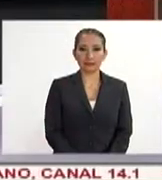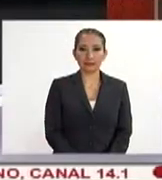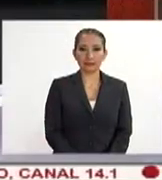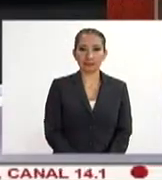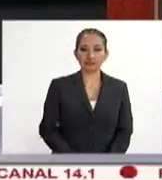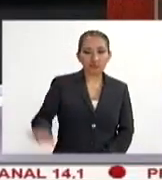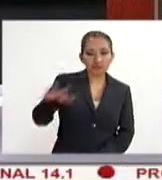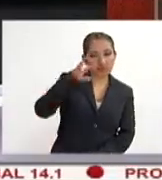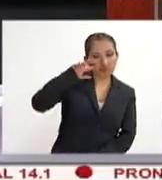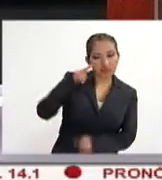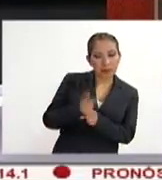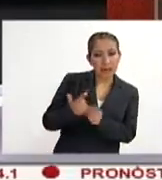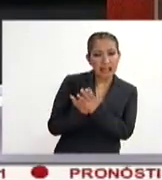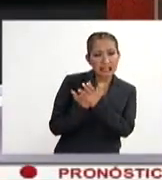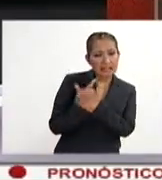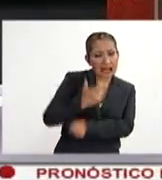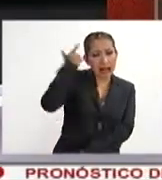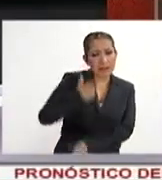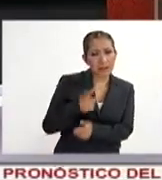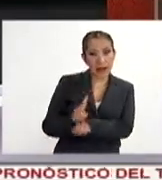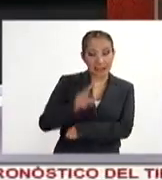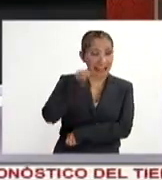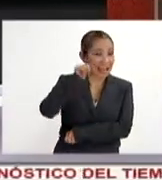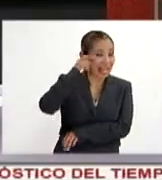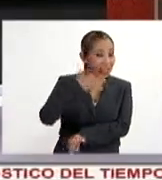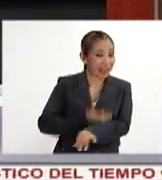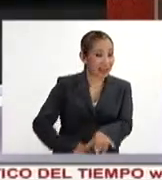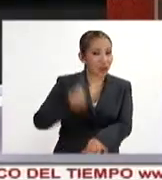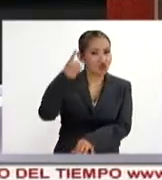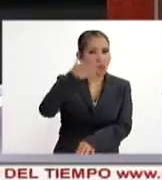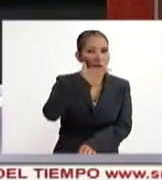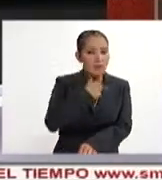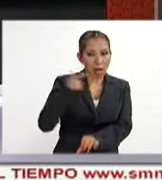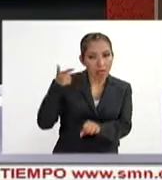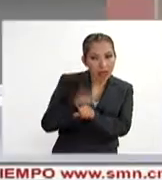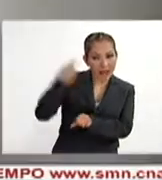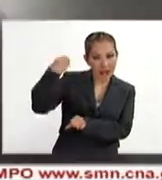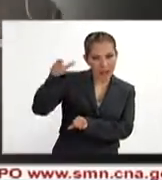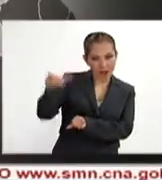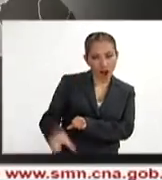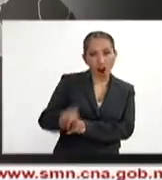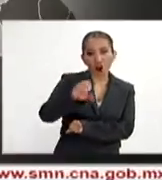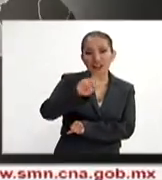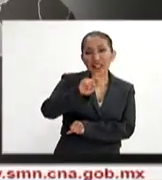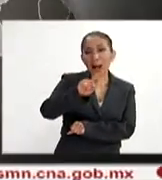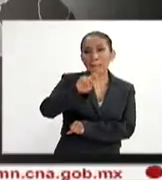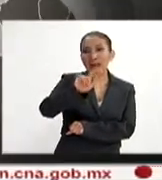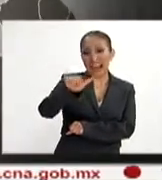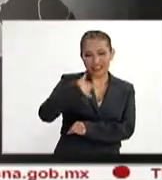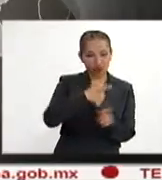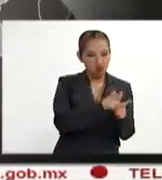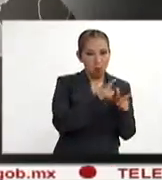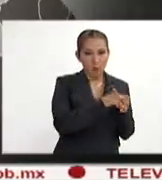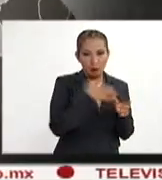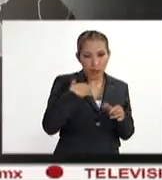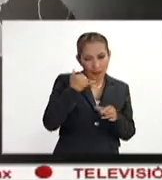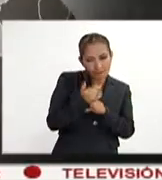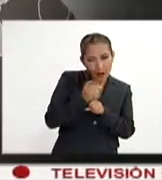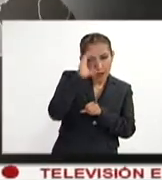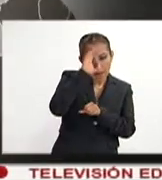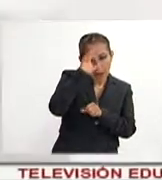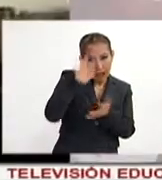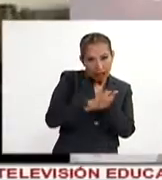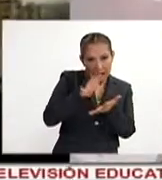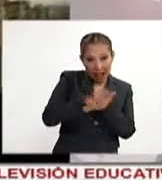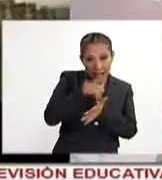La situación se está agravando en Venezuela. Ayer por la tarde, un hombre identificado ya como Óscar Pérez del Cuerpo de Investigaciones Científicas y